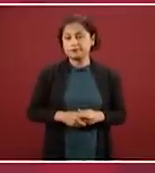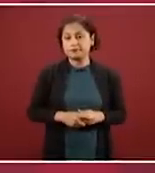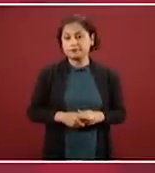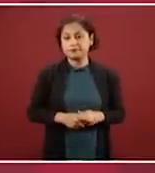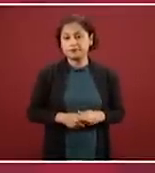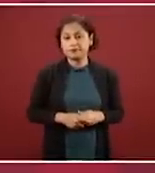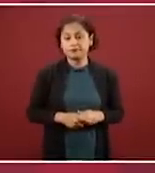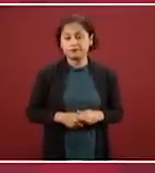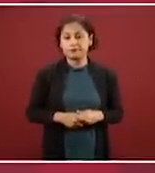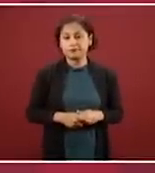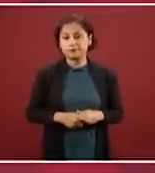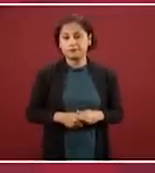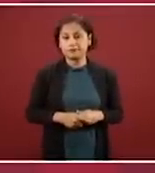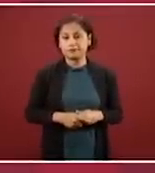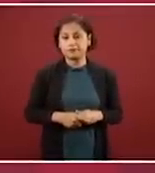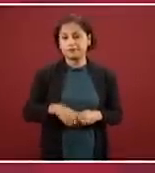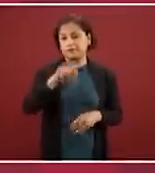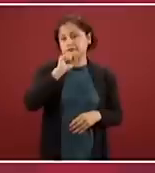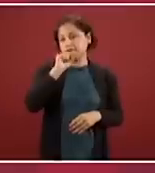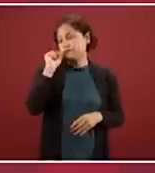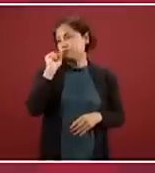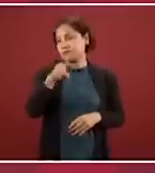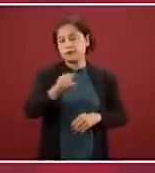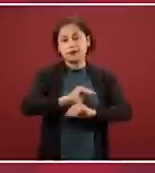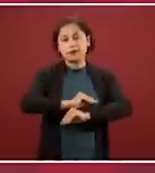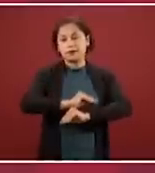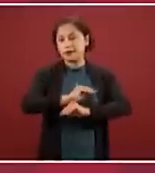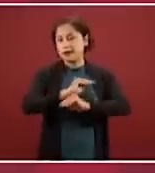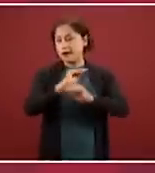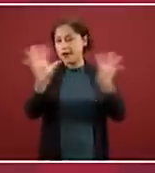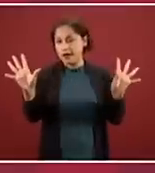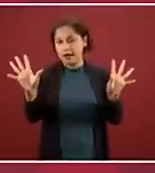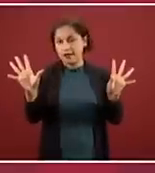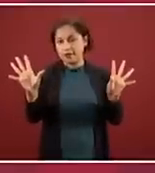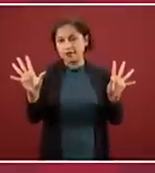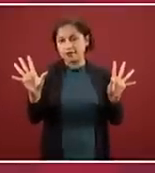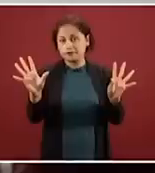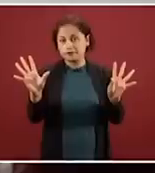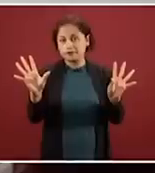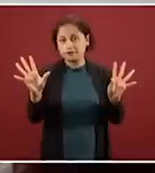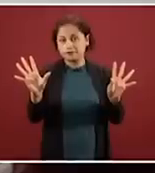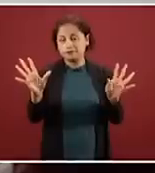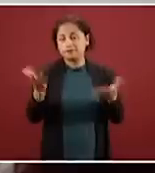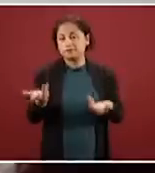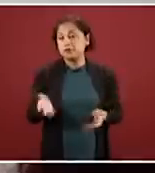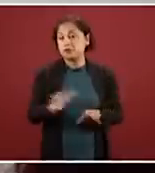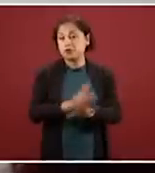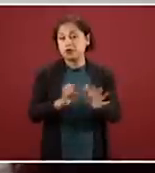de lo que es evidente, es de que, como suele pasar en estos